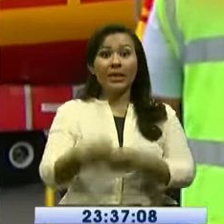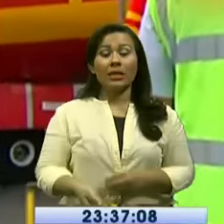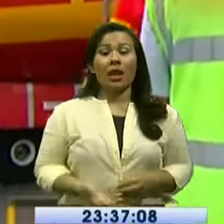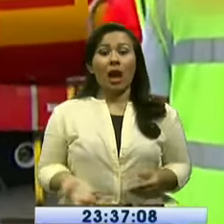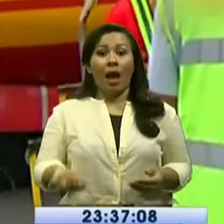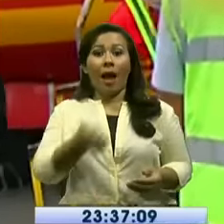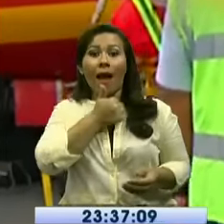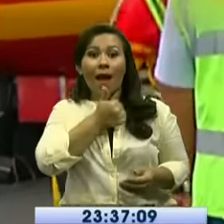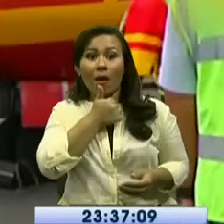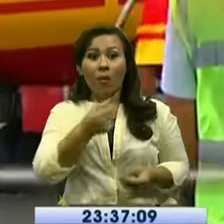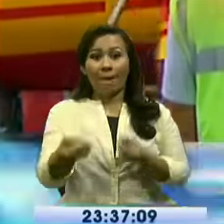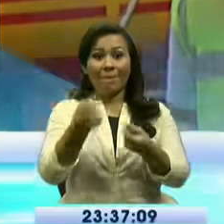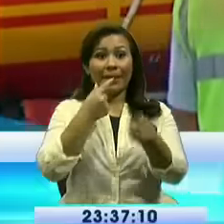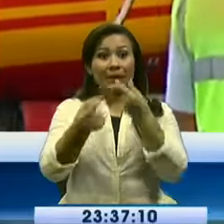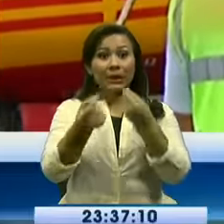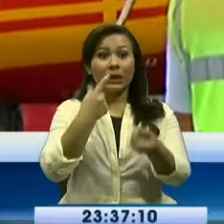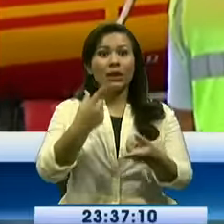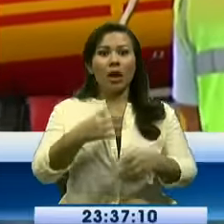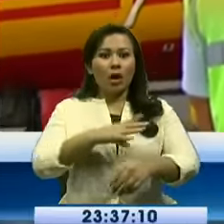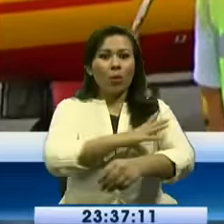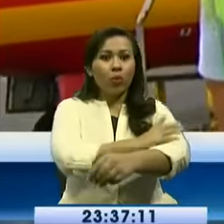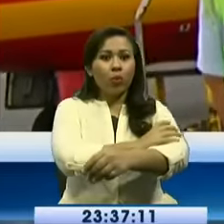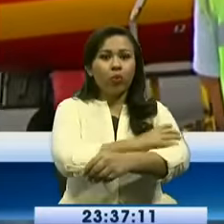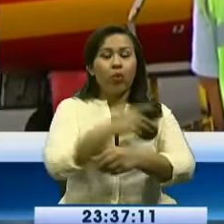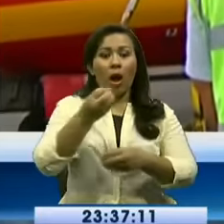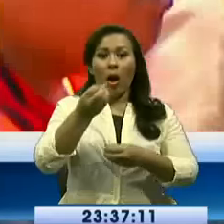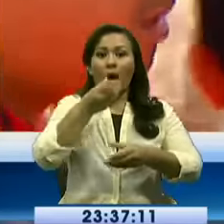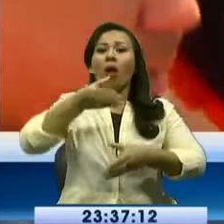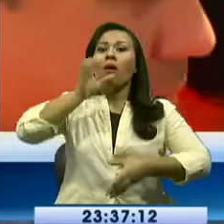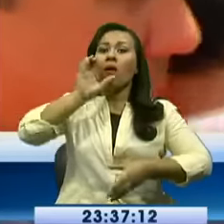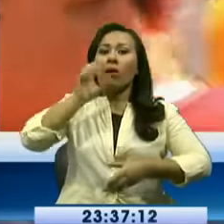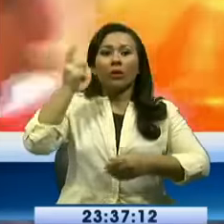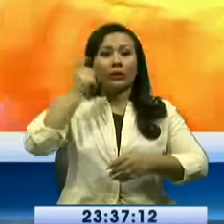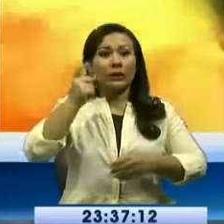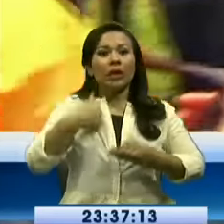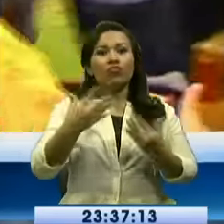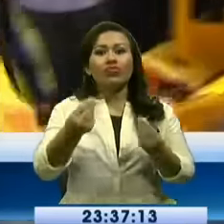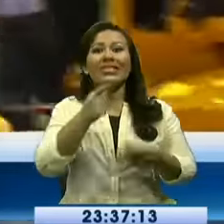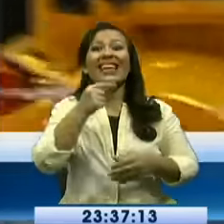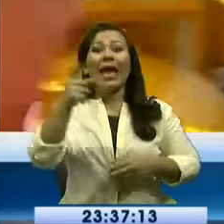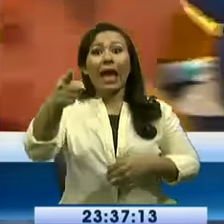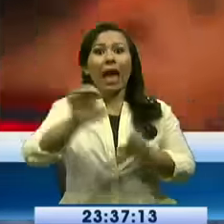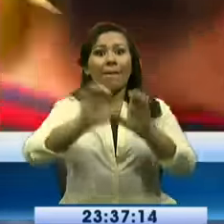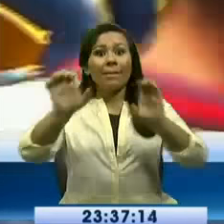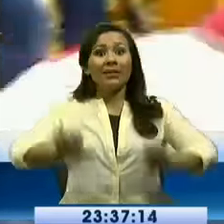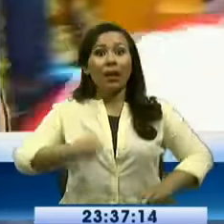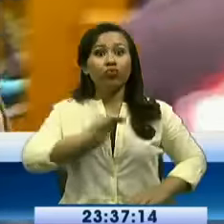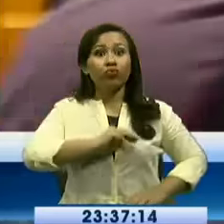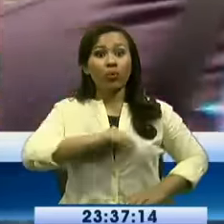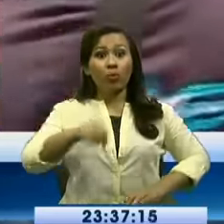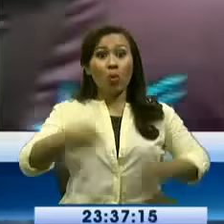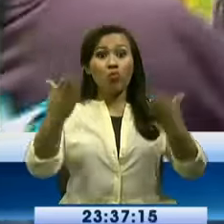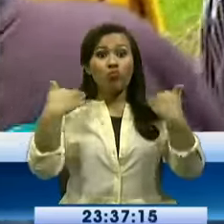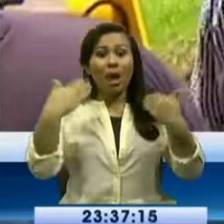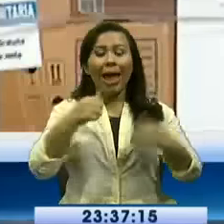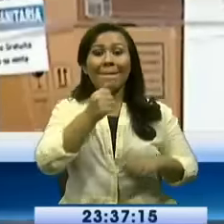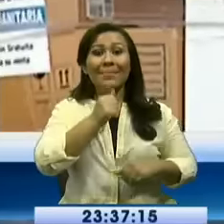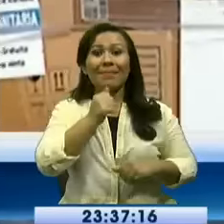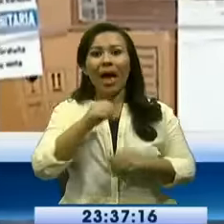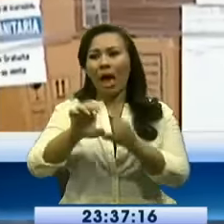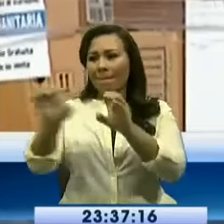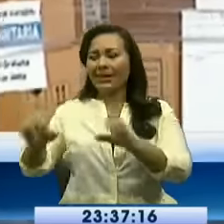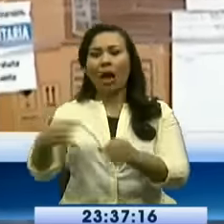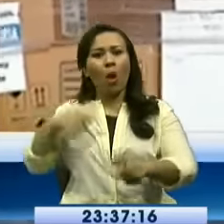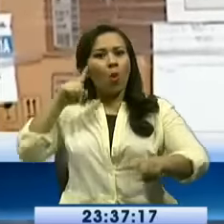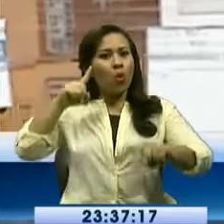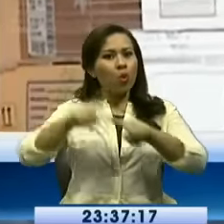agua y medicinas forman parte de esta entrega encabezada por el municipio de Guayaquil, impulsada por la empresa privada y